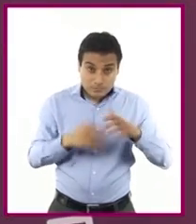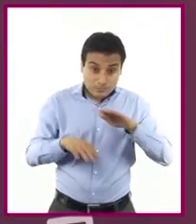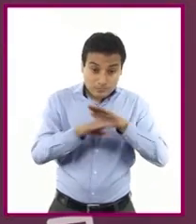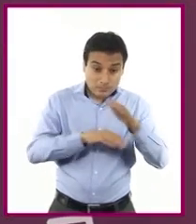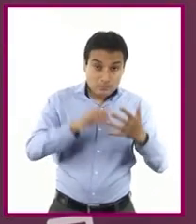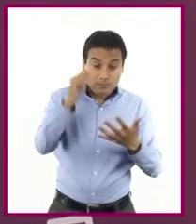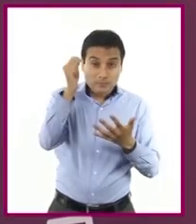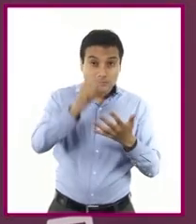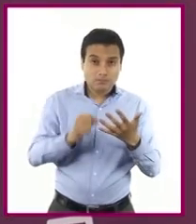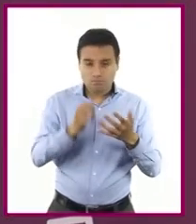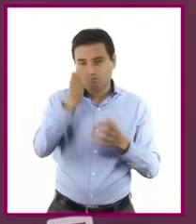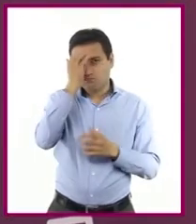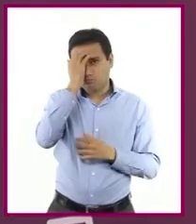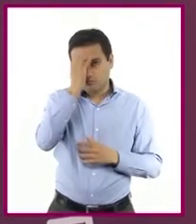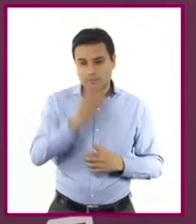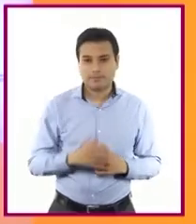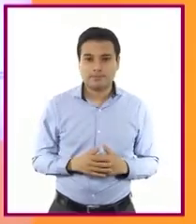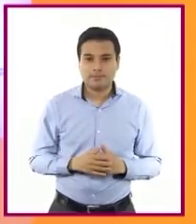ser vivo.